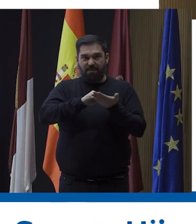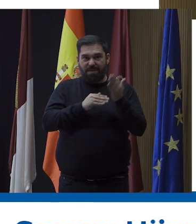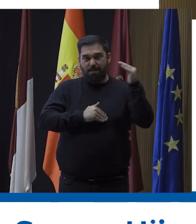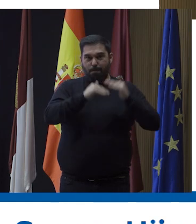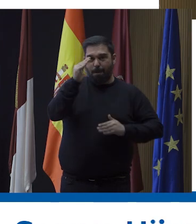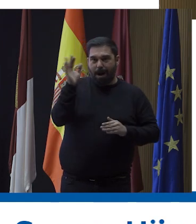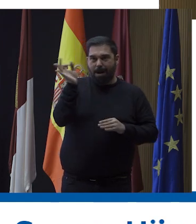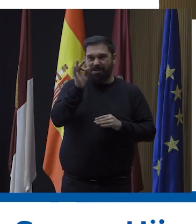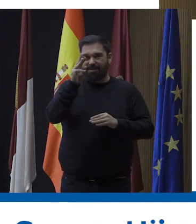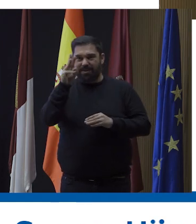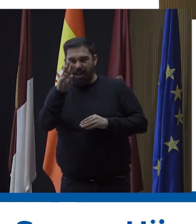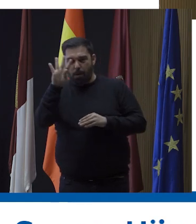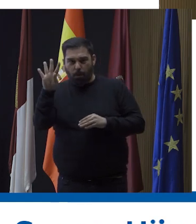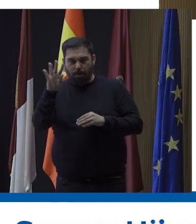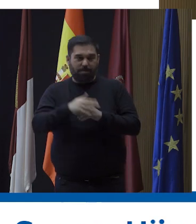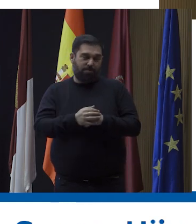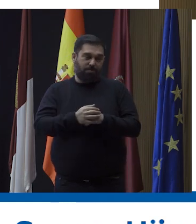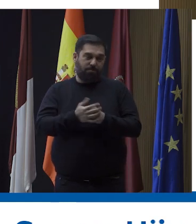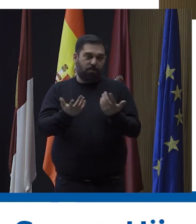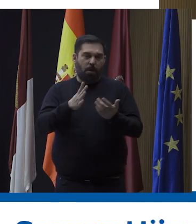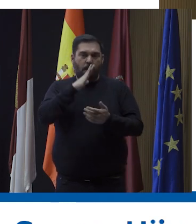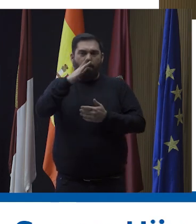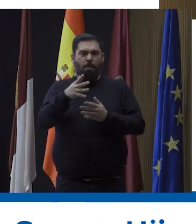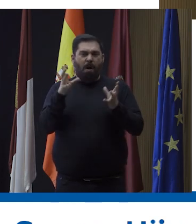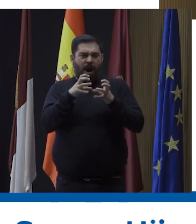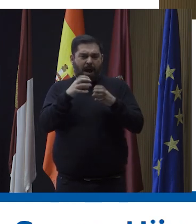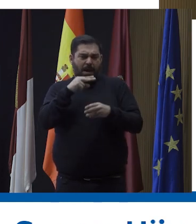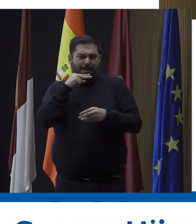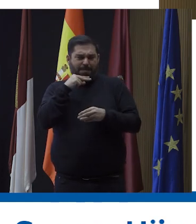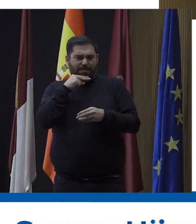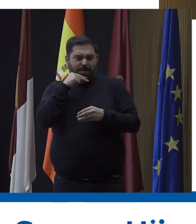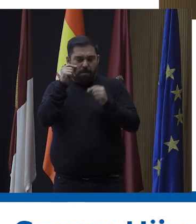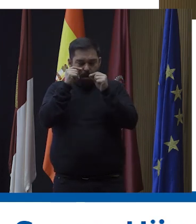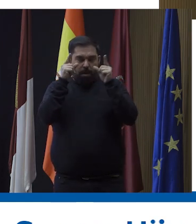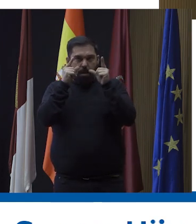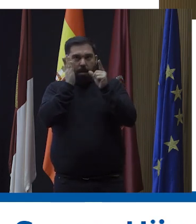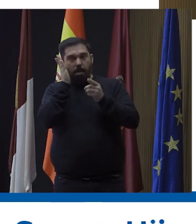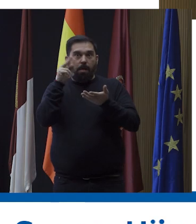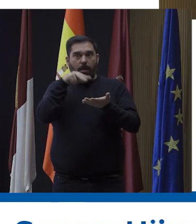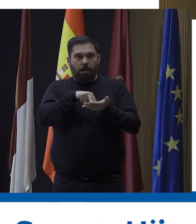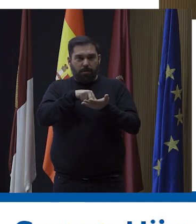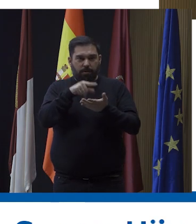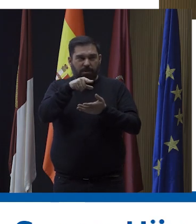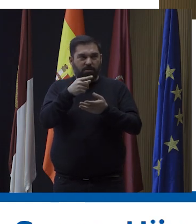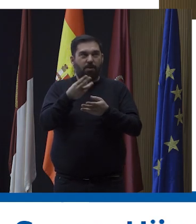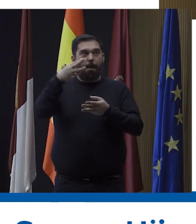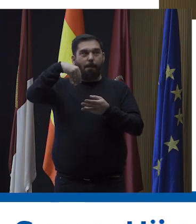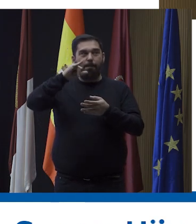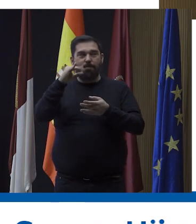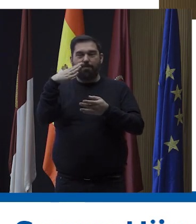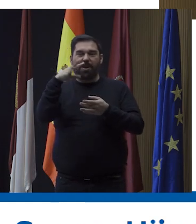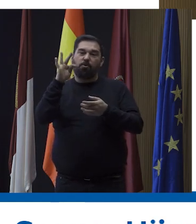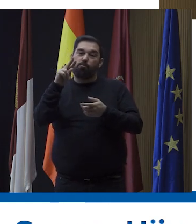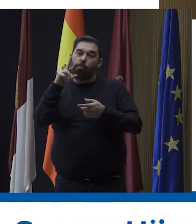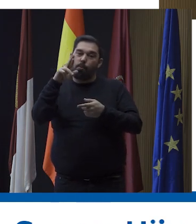o 3, ¿vale? Pero porque nos despiertan las ganas de orinar. Esto es lo que se denomina nicturia, ¿vale? Y